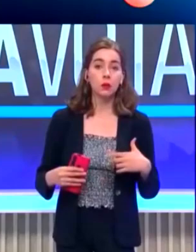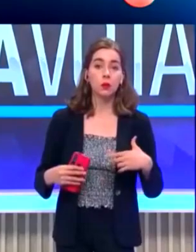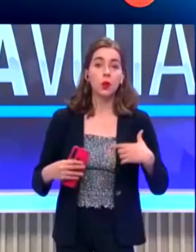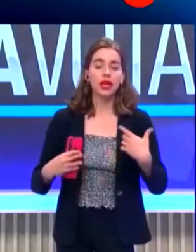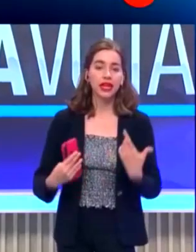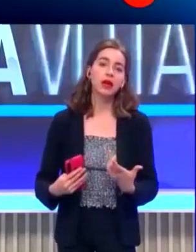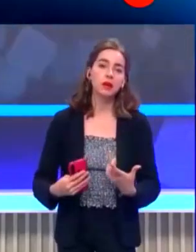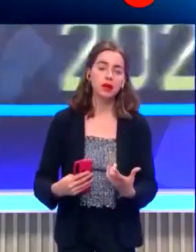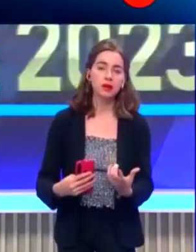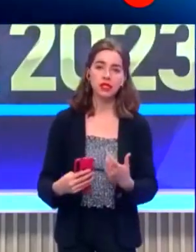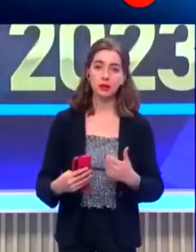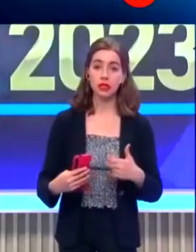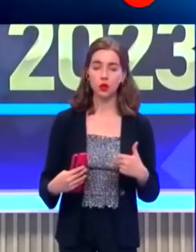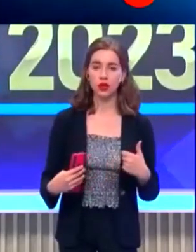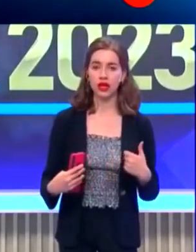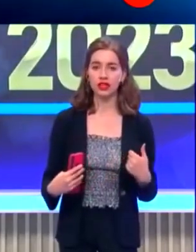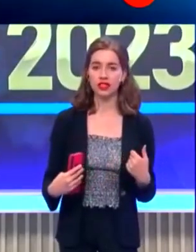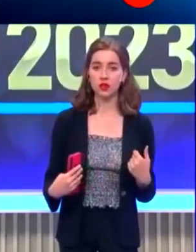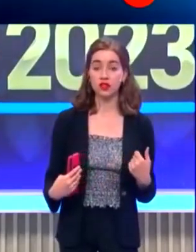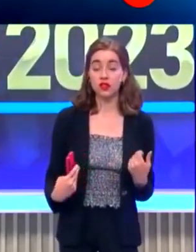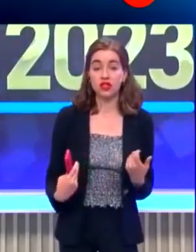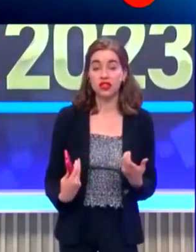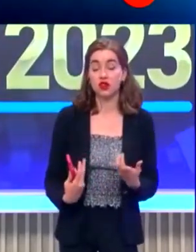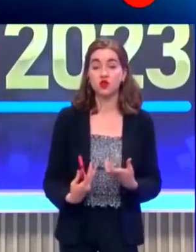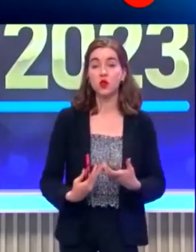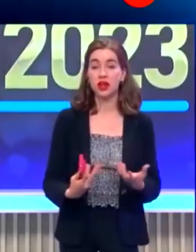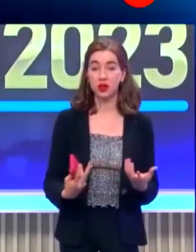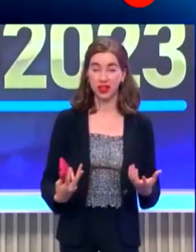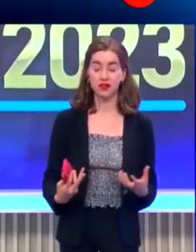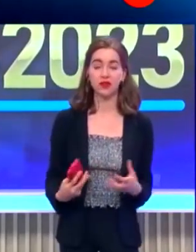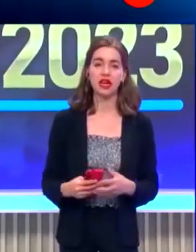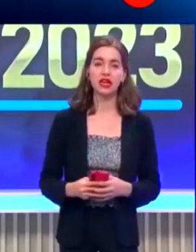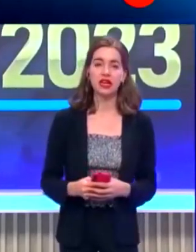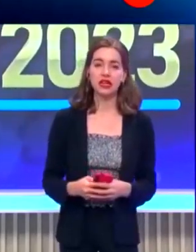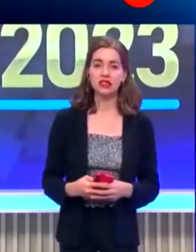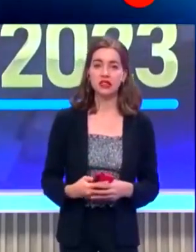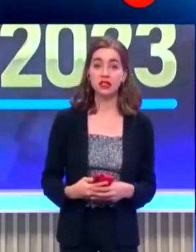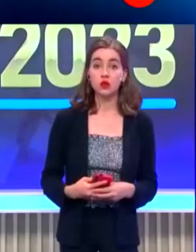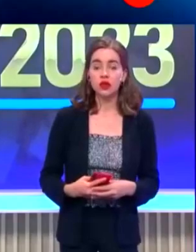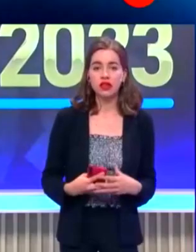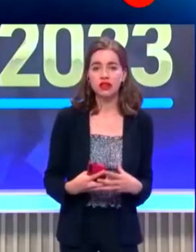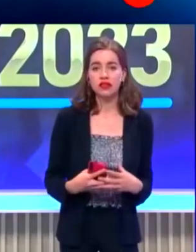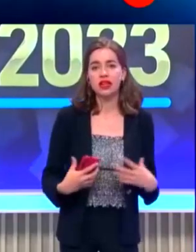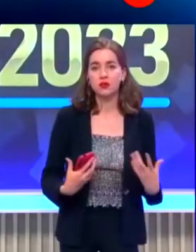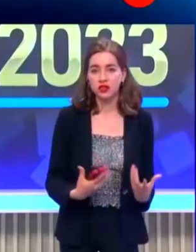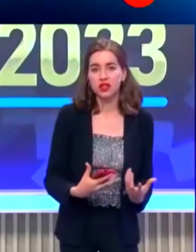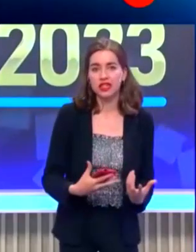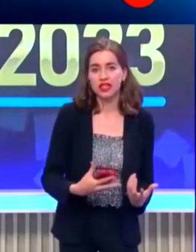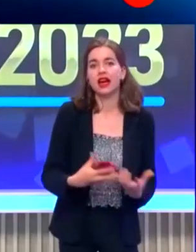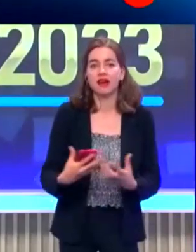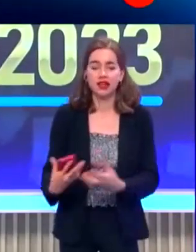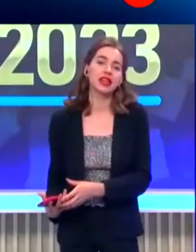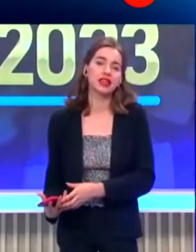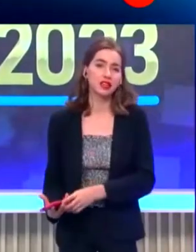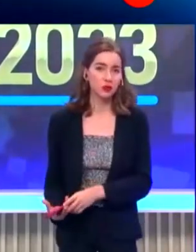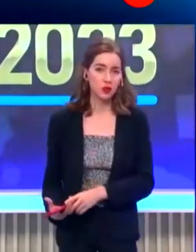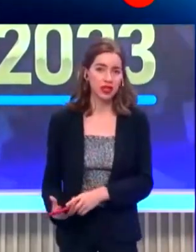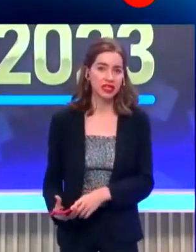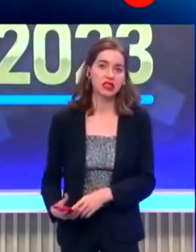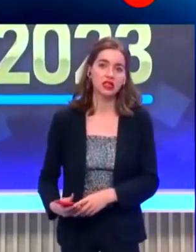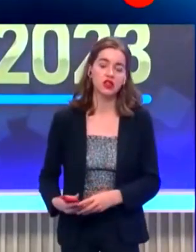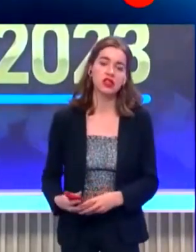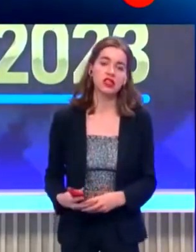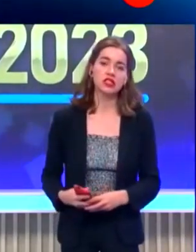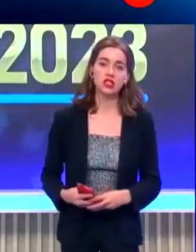al vulnerable. Básicamente como una situación de consuelo que refleja ese tuit entre las personas que habían elegido por